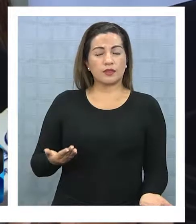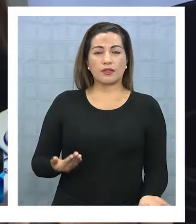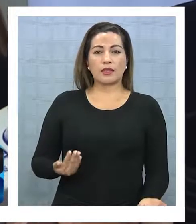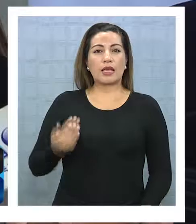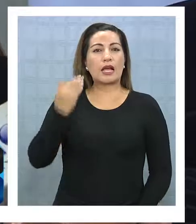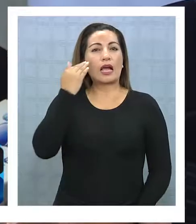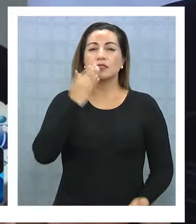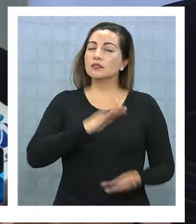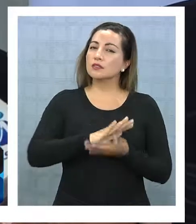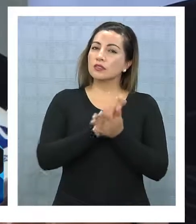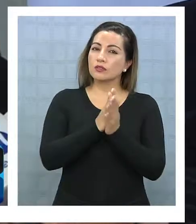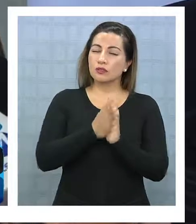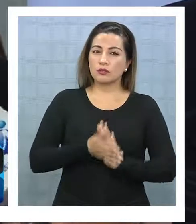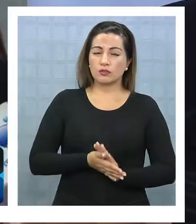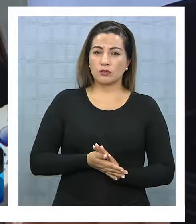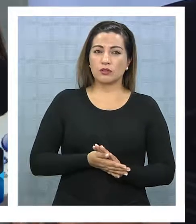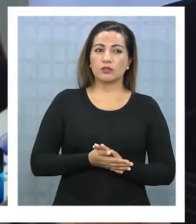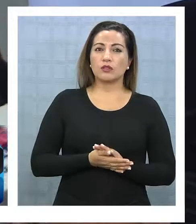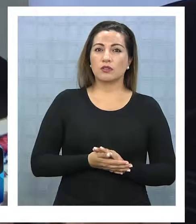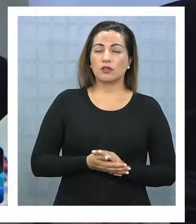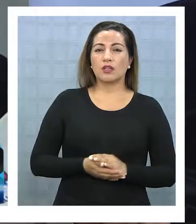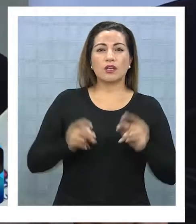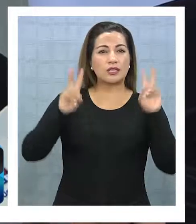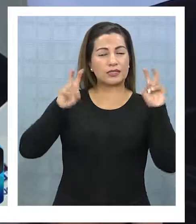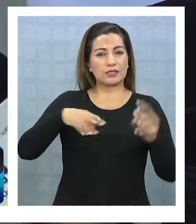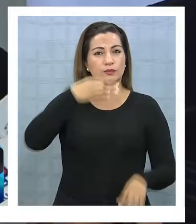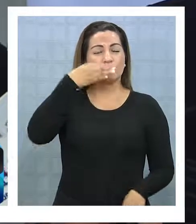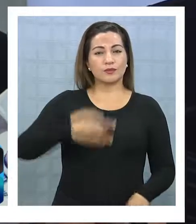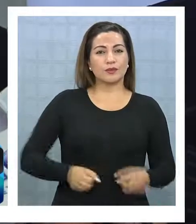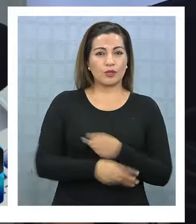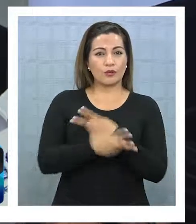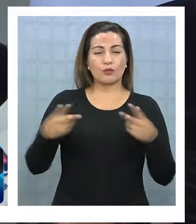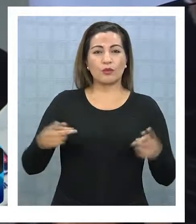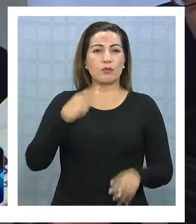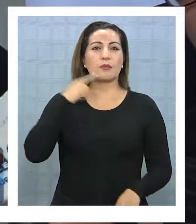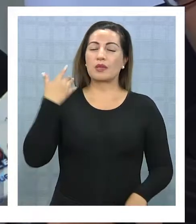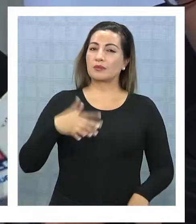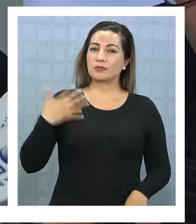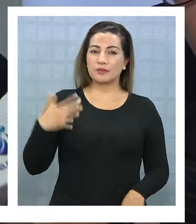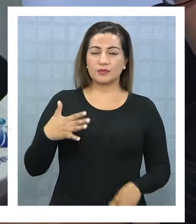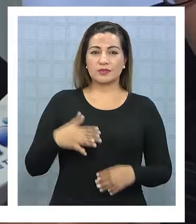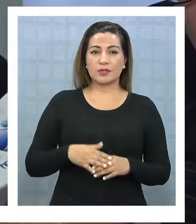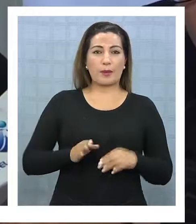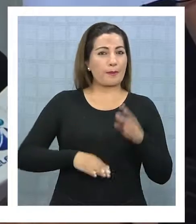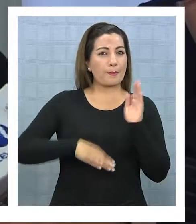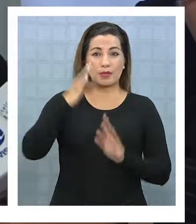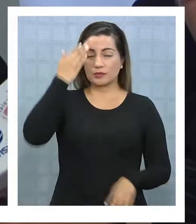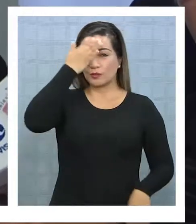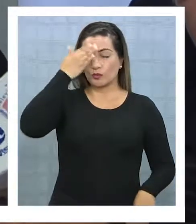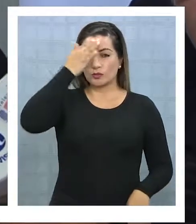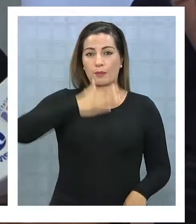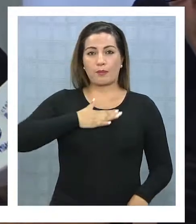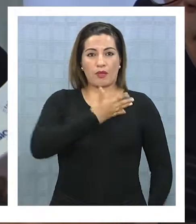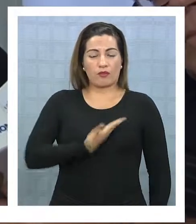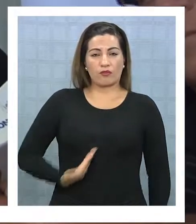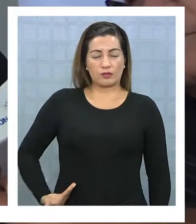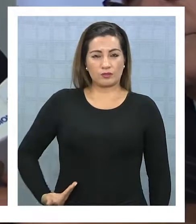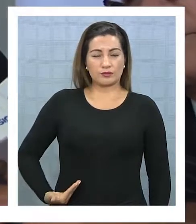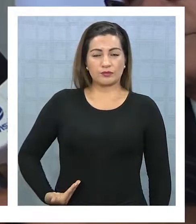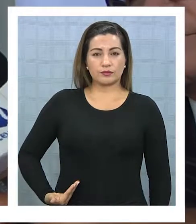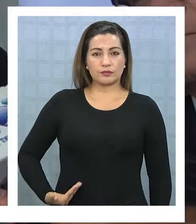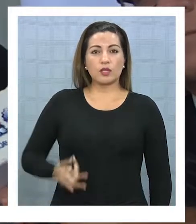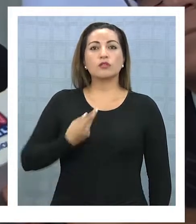agregando que este tipo de construcciones son un aporte arquitectónico a la ciudad. Bueno, no solamente un aporte para la infraestructura pública de nuestra